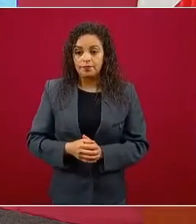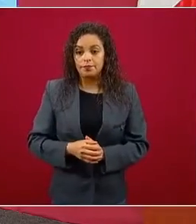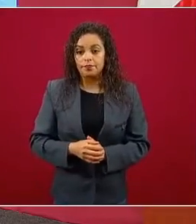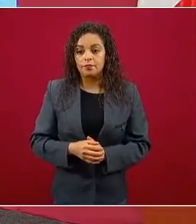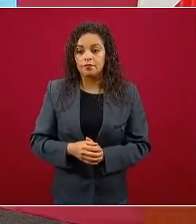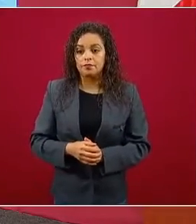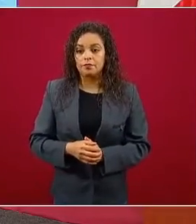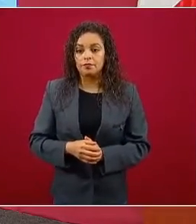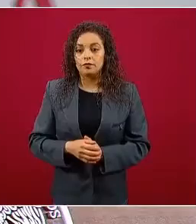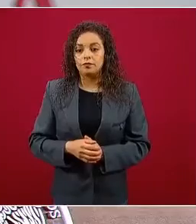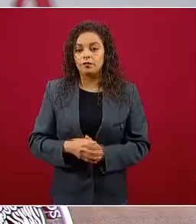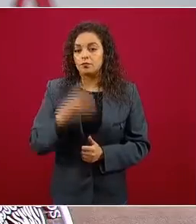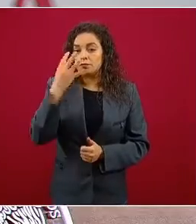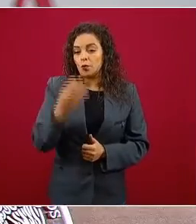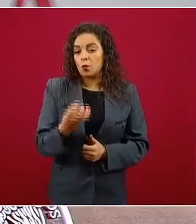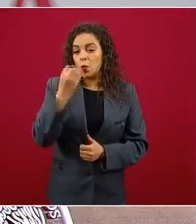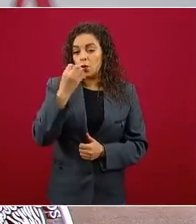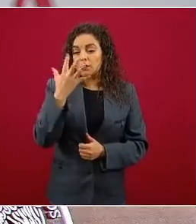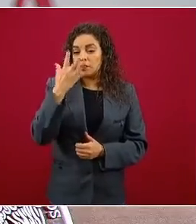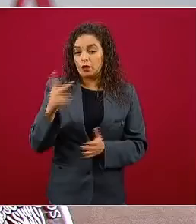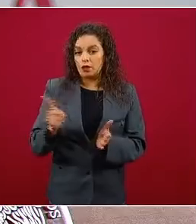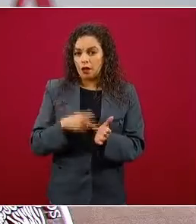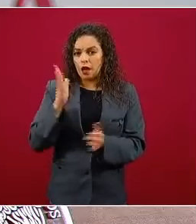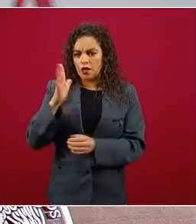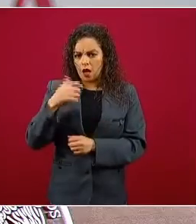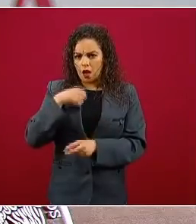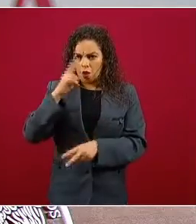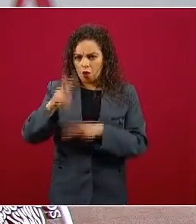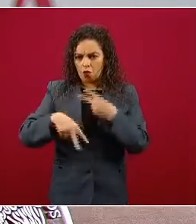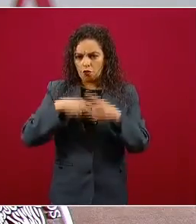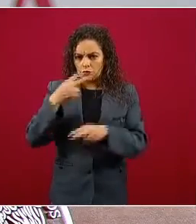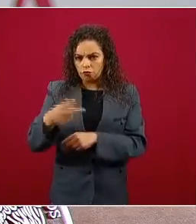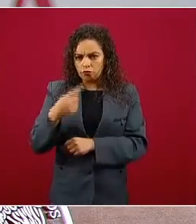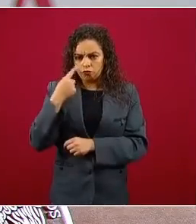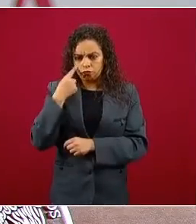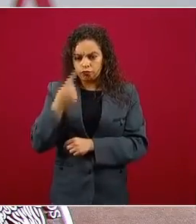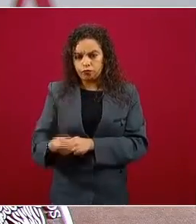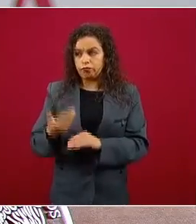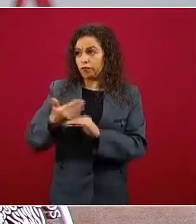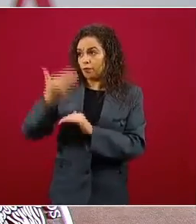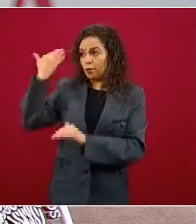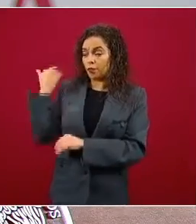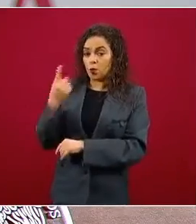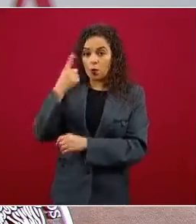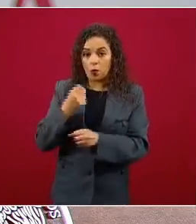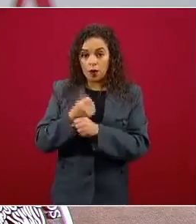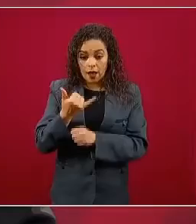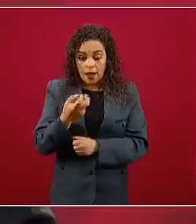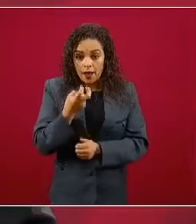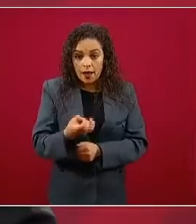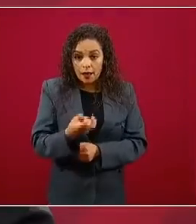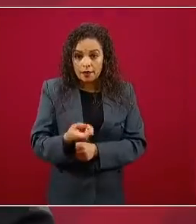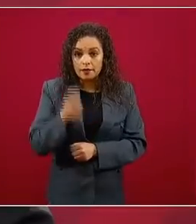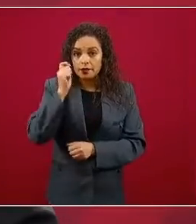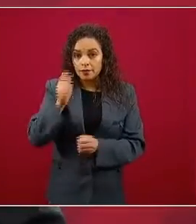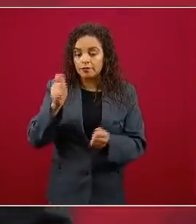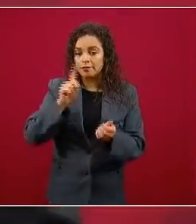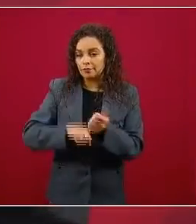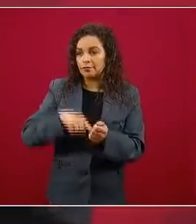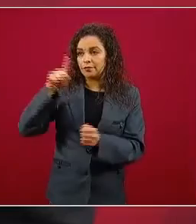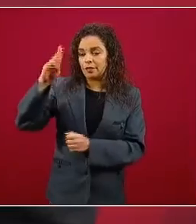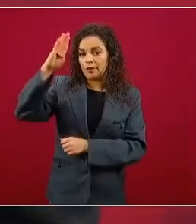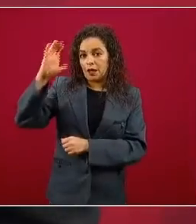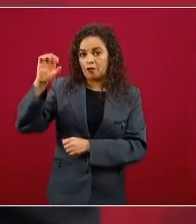yo he recorrido 4 o 5 veces en el año anterior y el estado de Baja California Sur, he estado en el